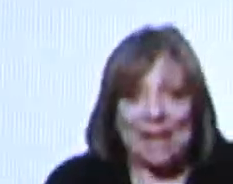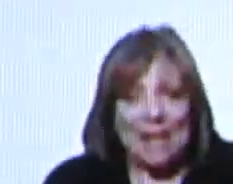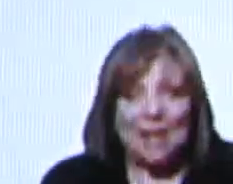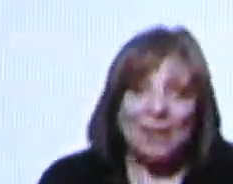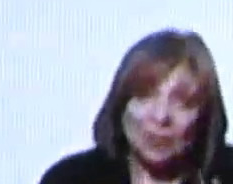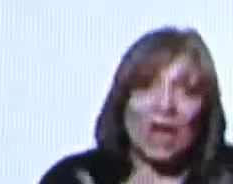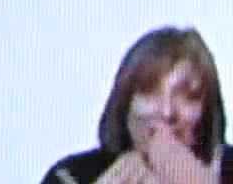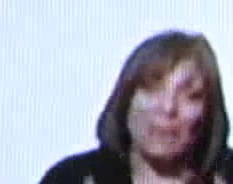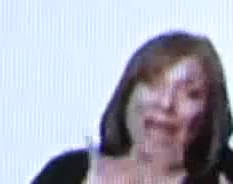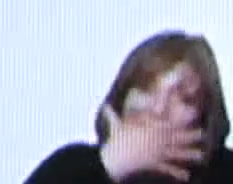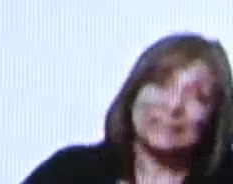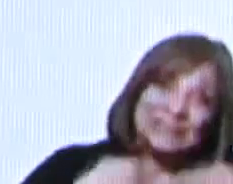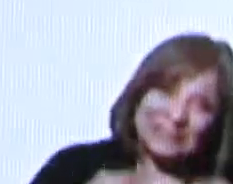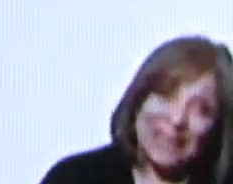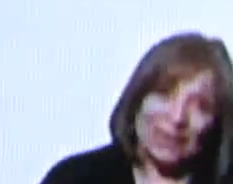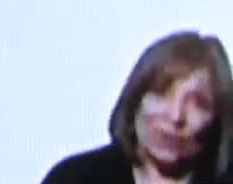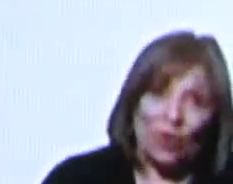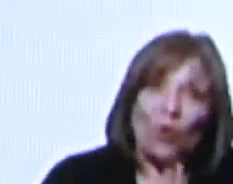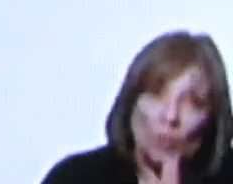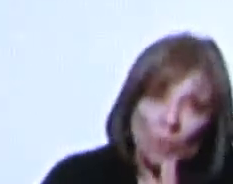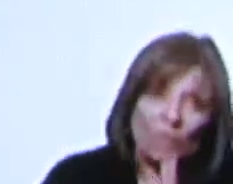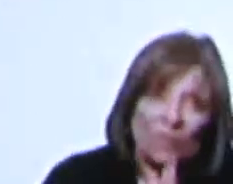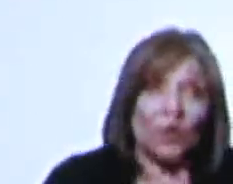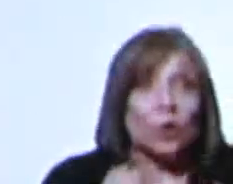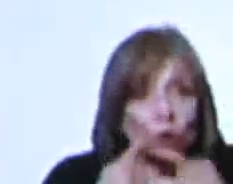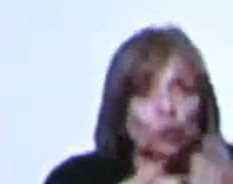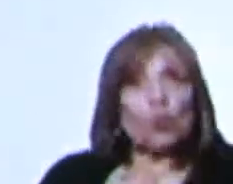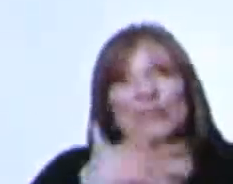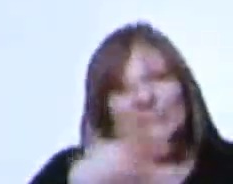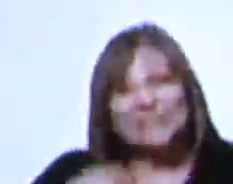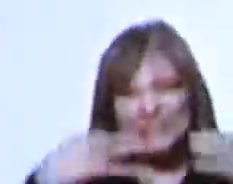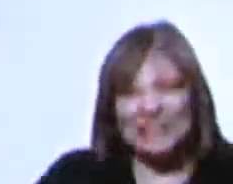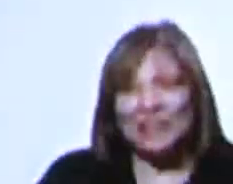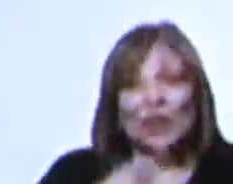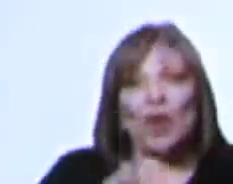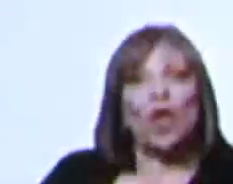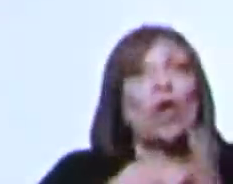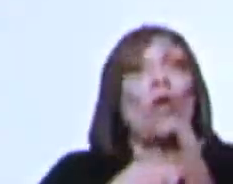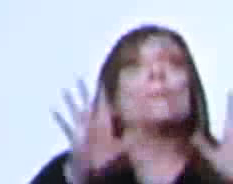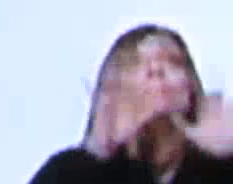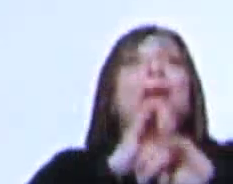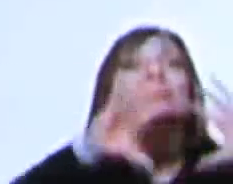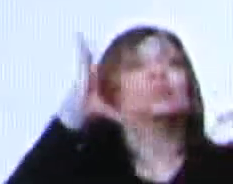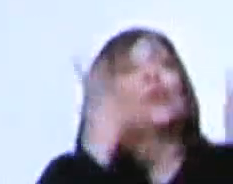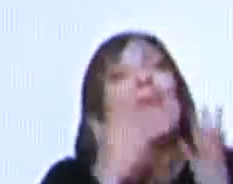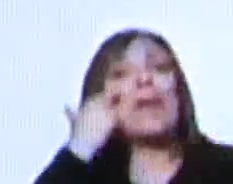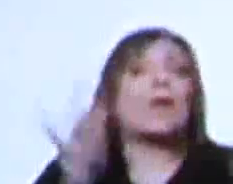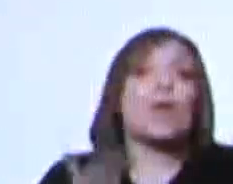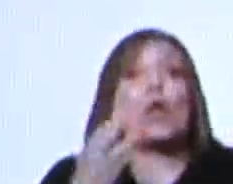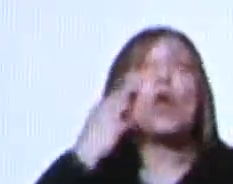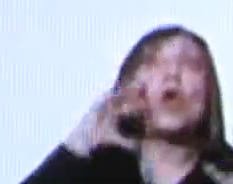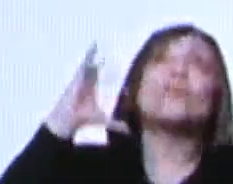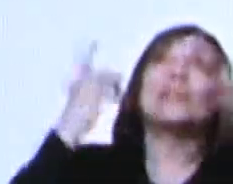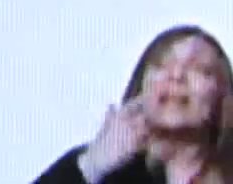y hablar en serio, como se dijo. Porque hablar en serio no es traer un índice global de paz que mide los